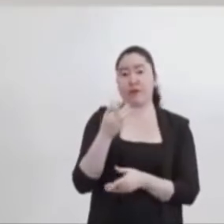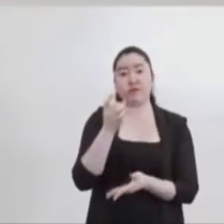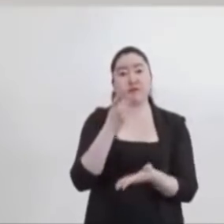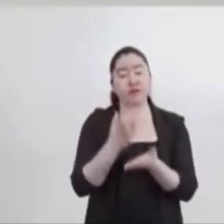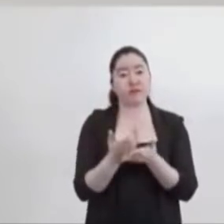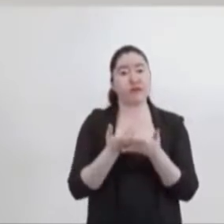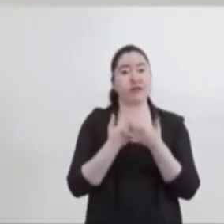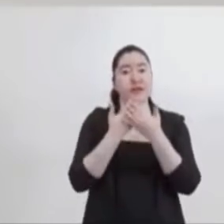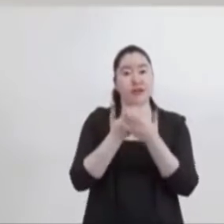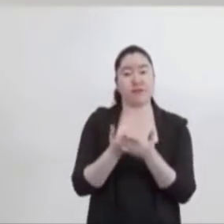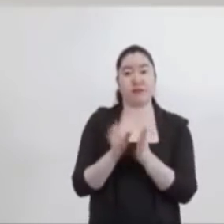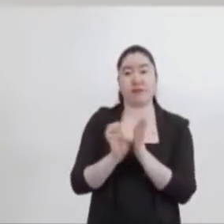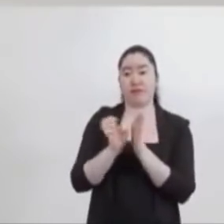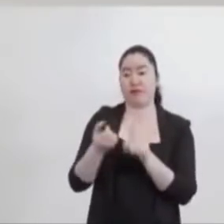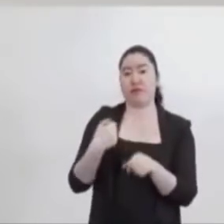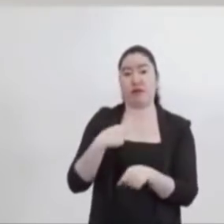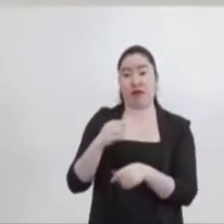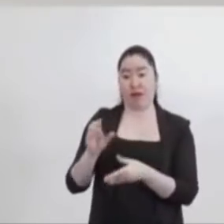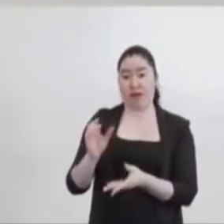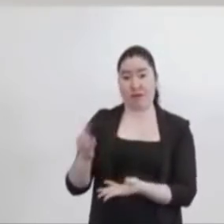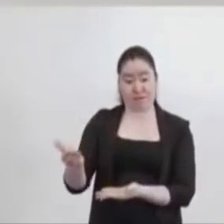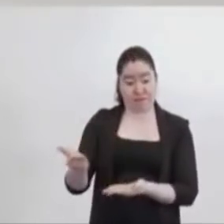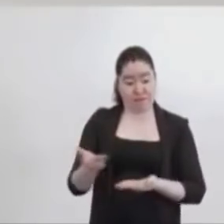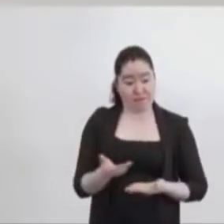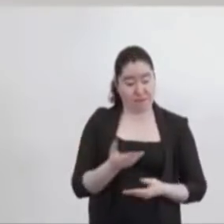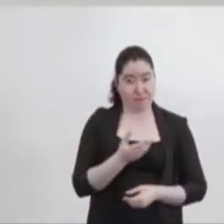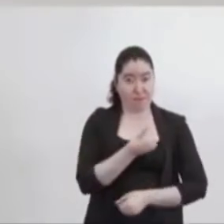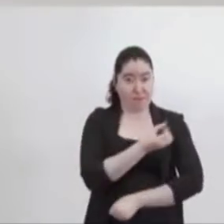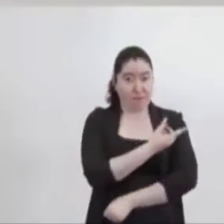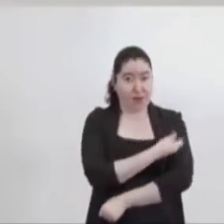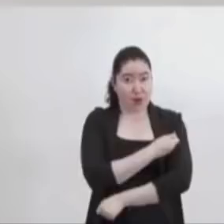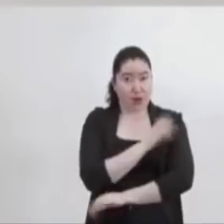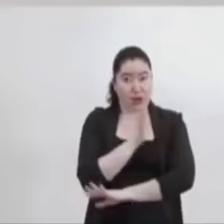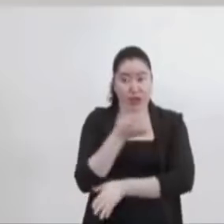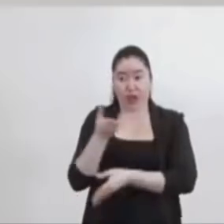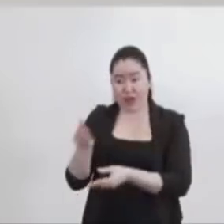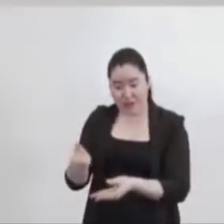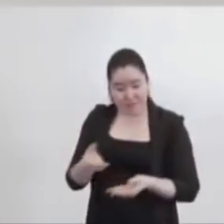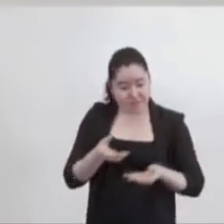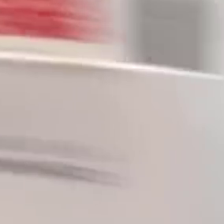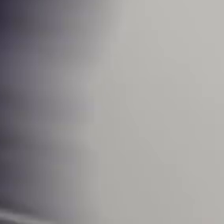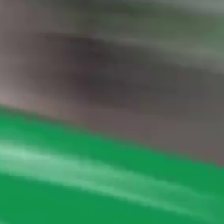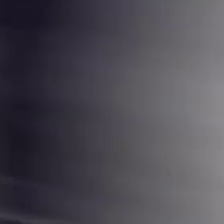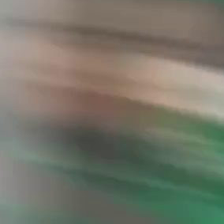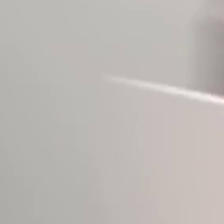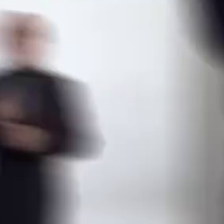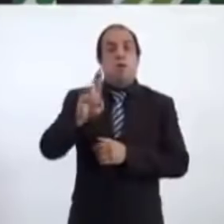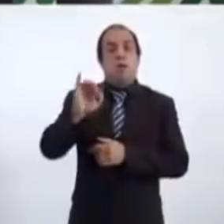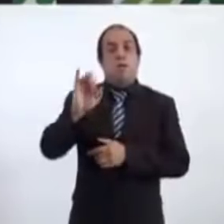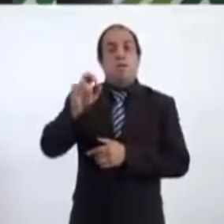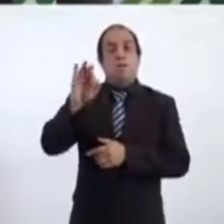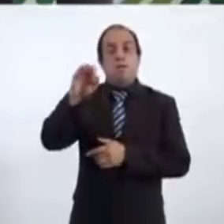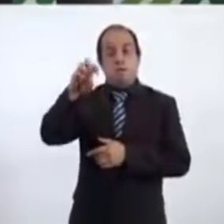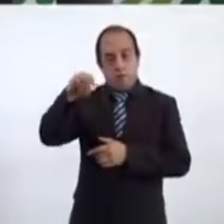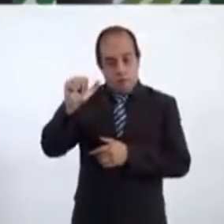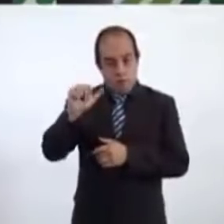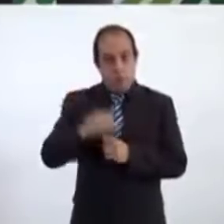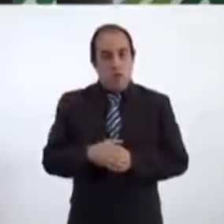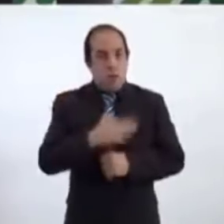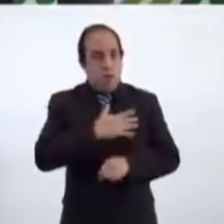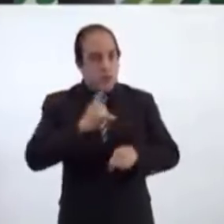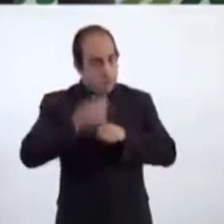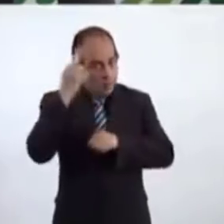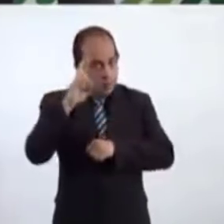más pues que nos digan tal día llega la vacuna para poderlo hacer por alcaldías como lo hemos hecho hasta ahora. Buenos días, doctora. Buenos